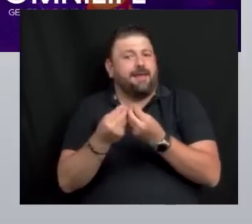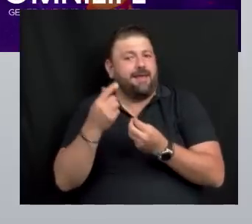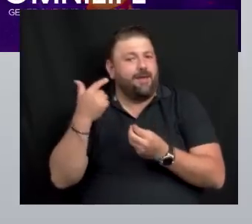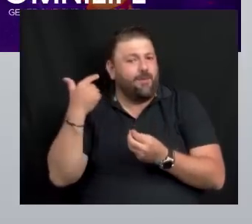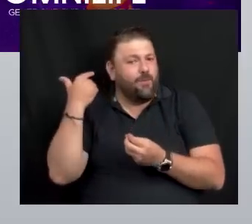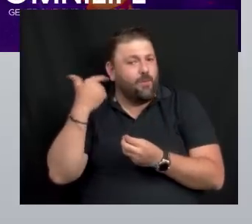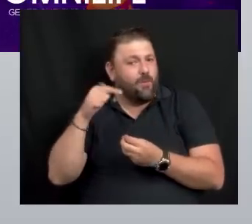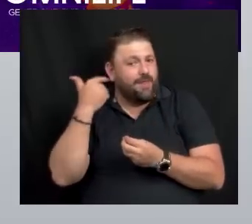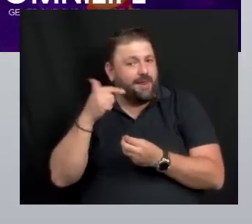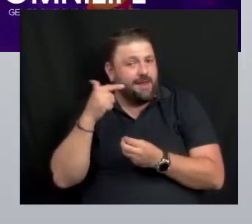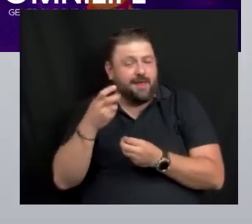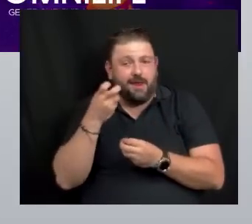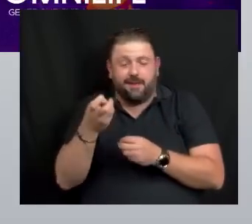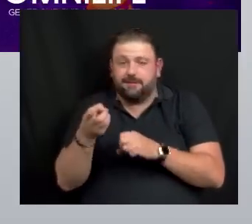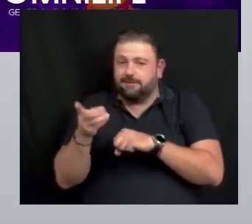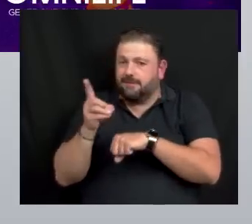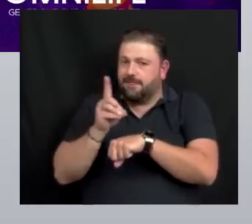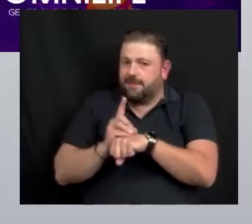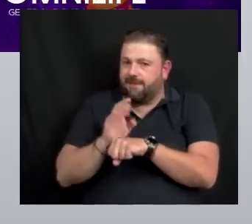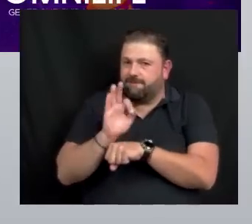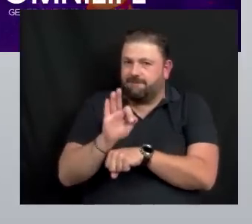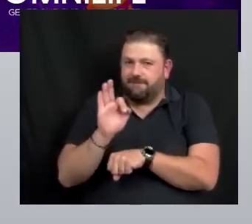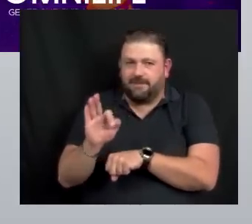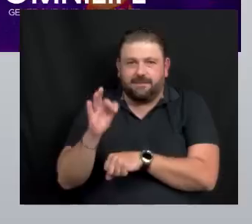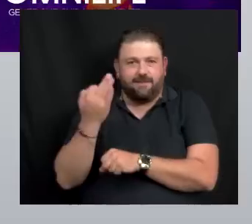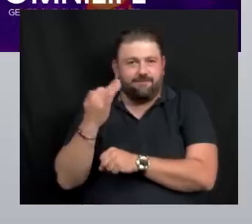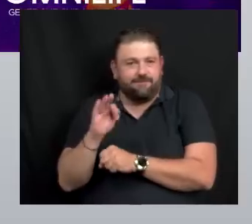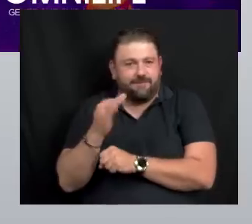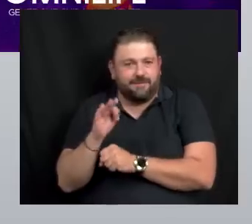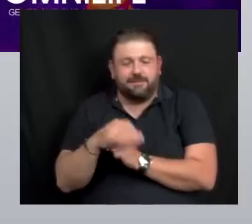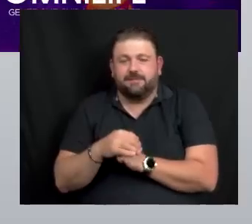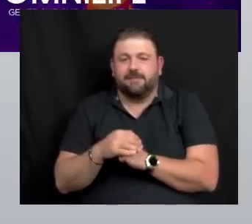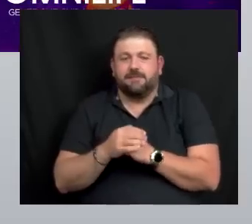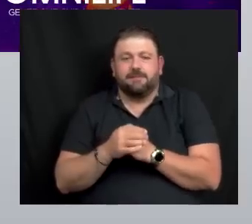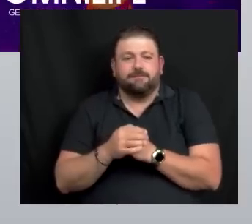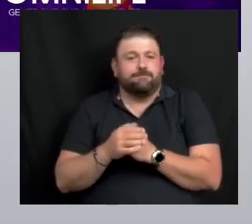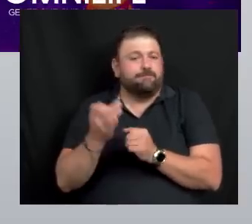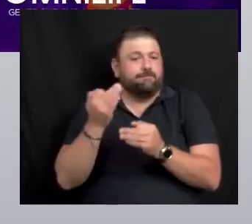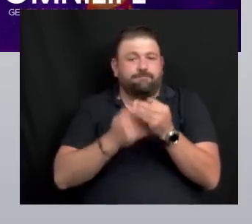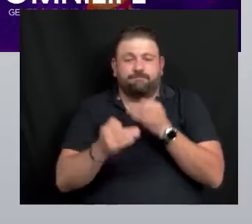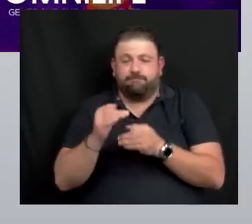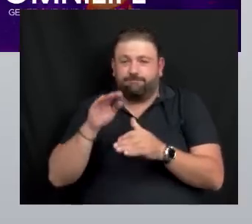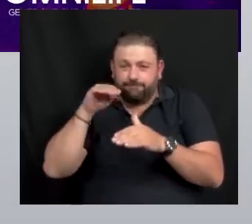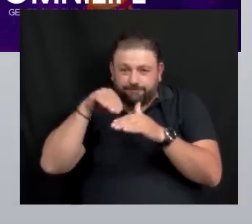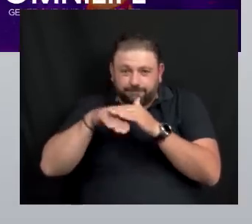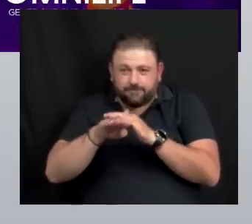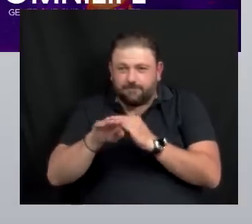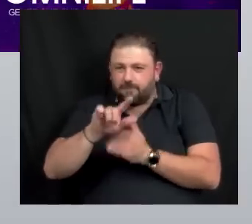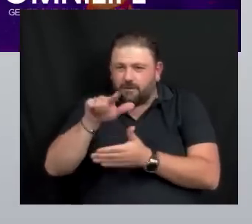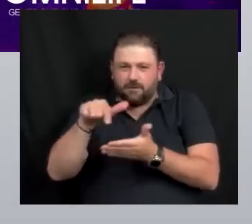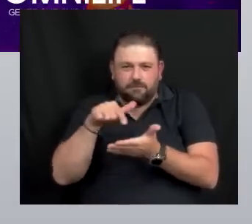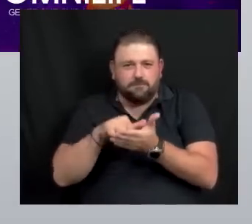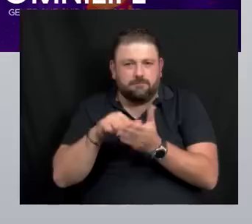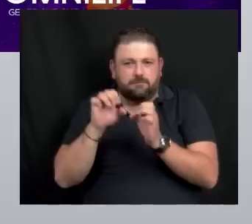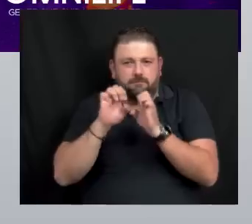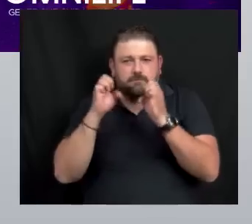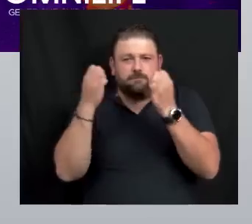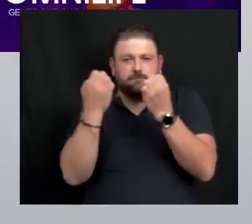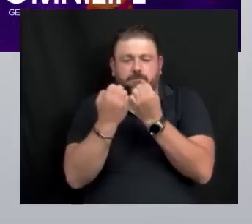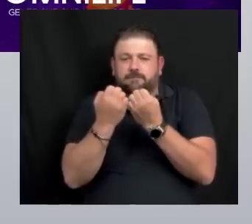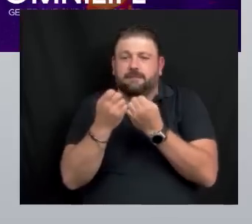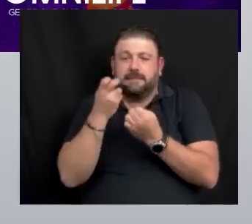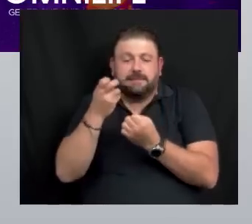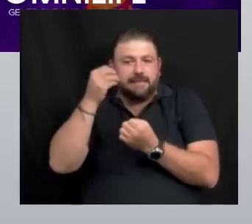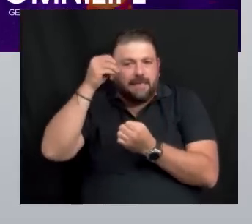Guadalajara. Ahí es en la casa. Ajá. Así le llamamos nosotros al estadio maravilloso. Le decimos también Estadio